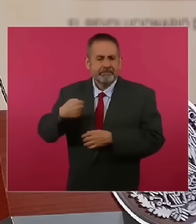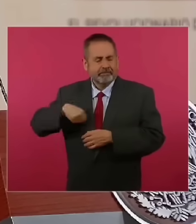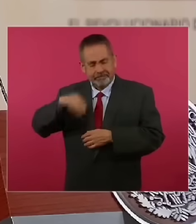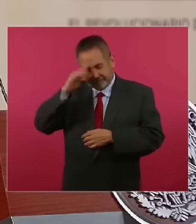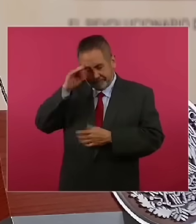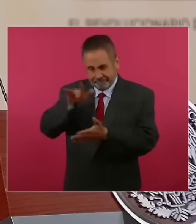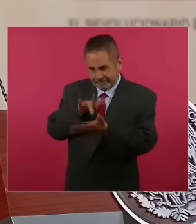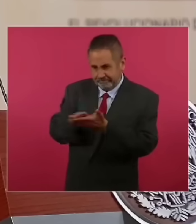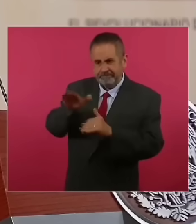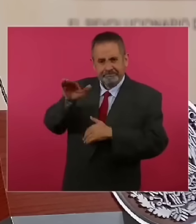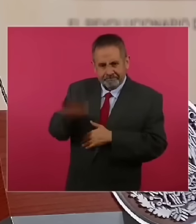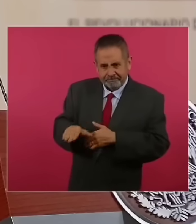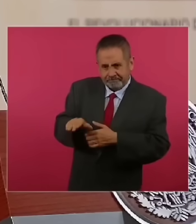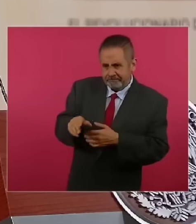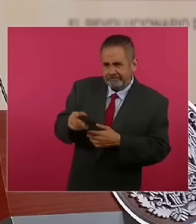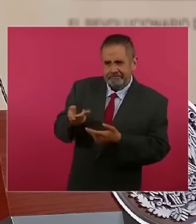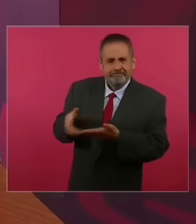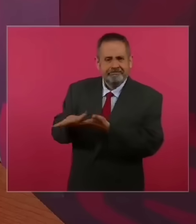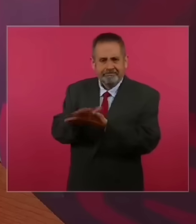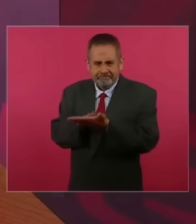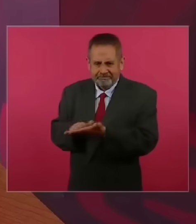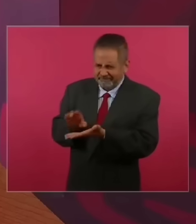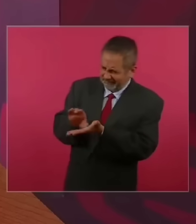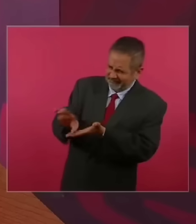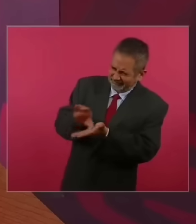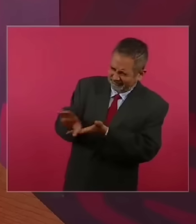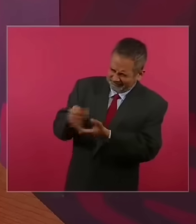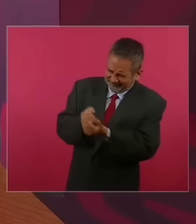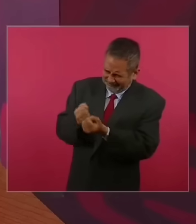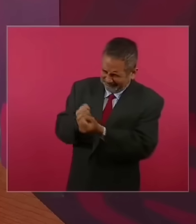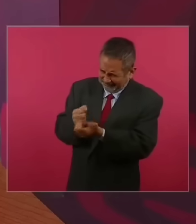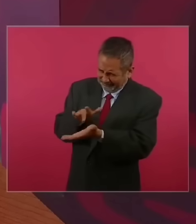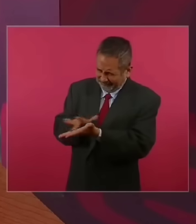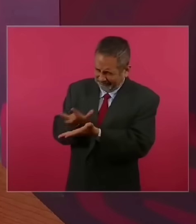decidimos apoyar abajo, de abajo hacia arriba.